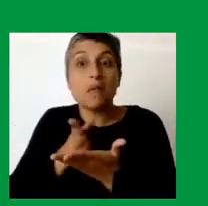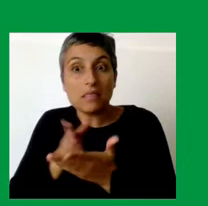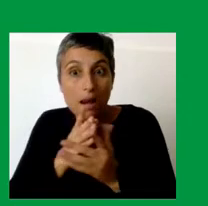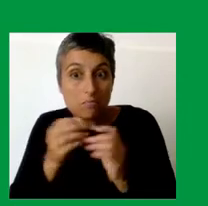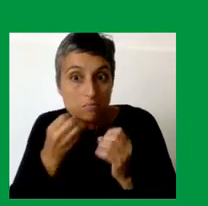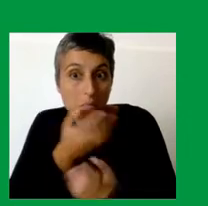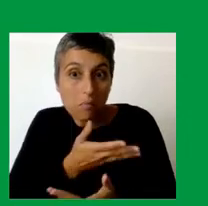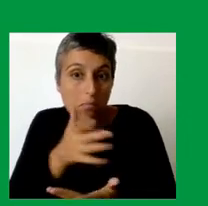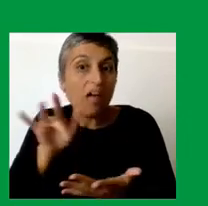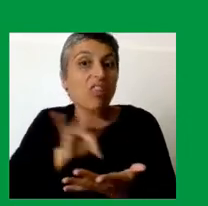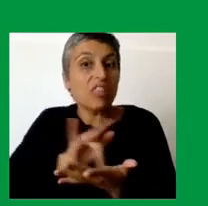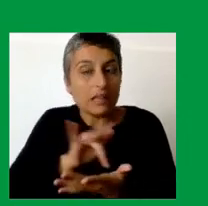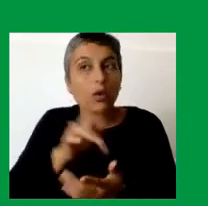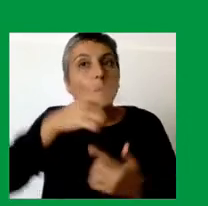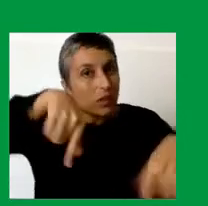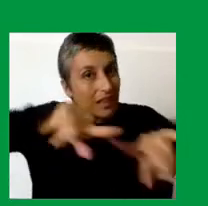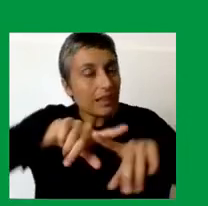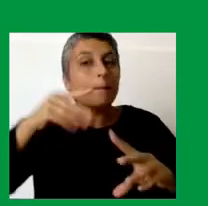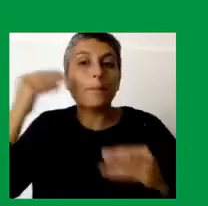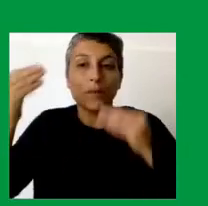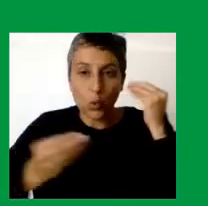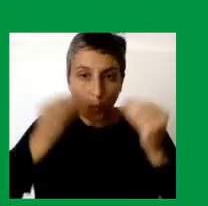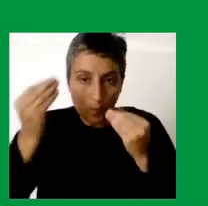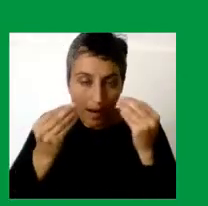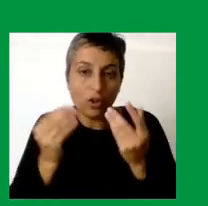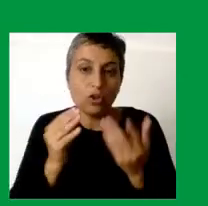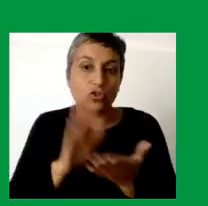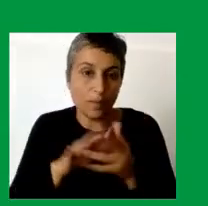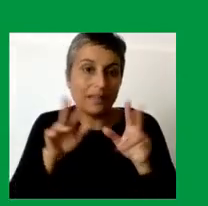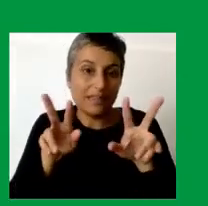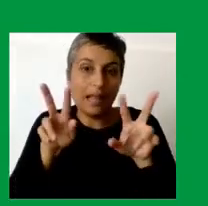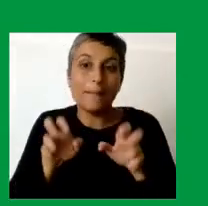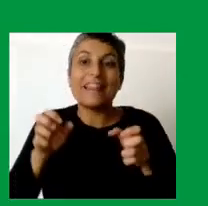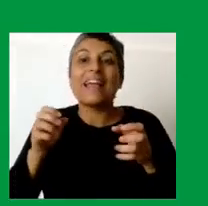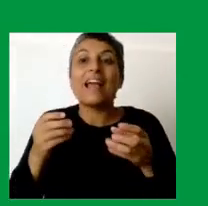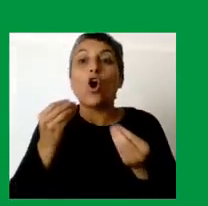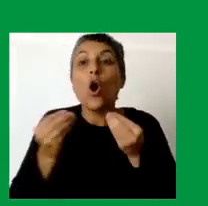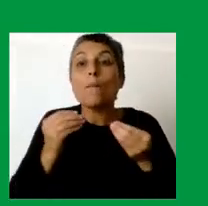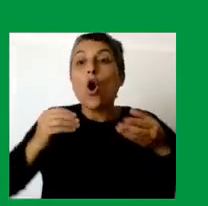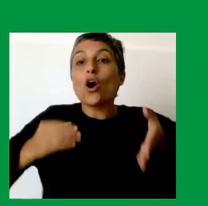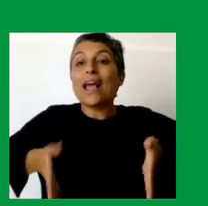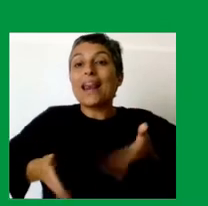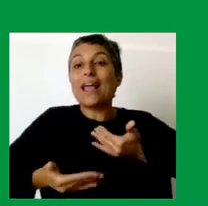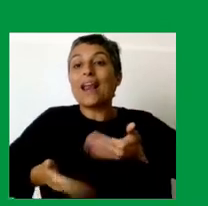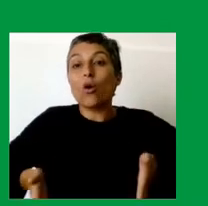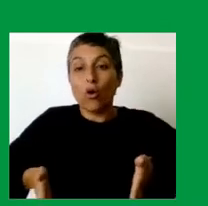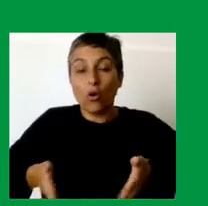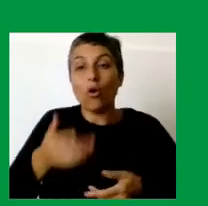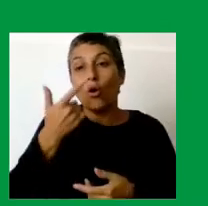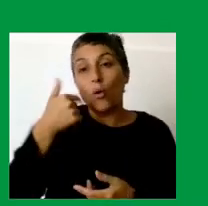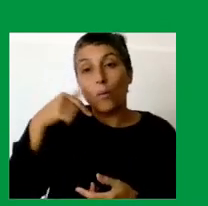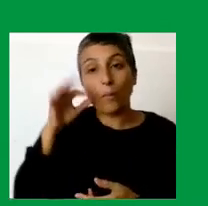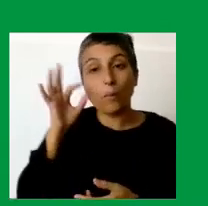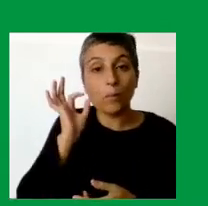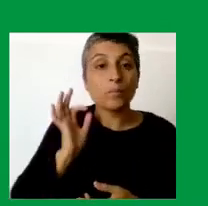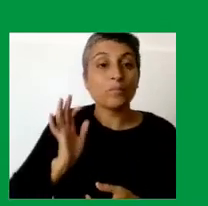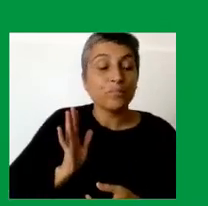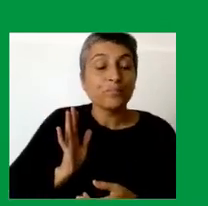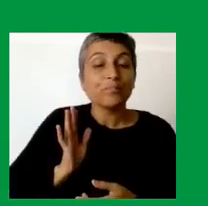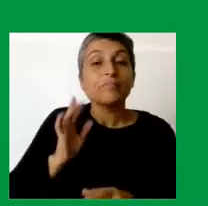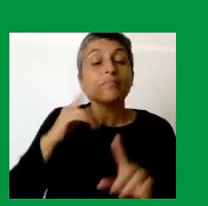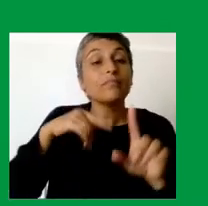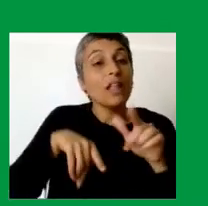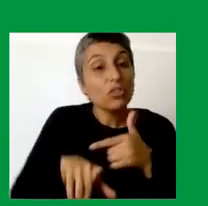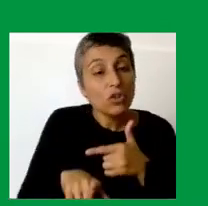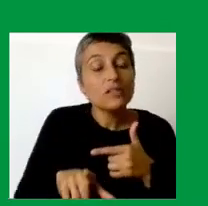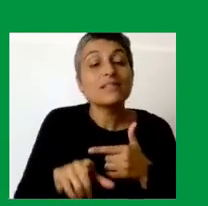una preocupación, es una línea de trabajo importantísima, la perspectiva de género. Y entonces, que Marie Curie lo que